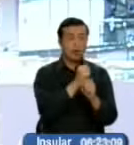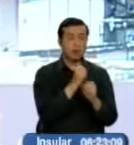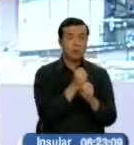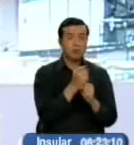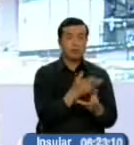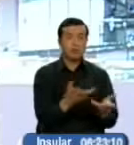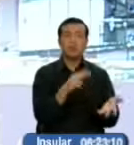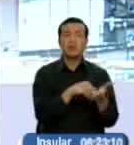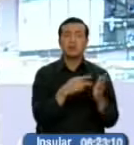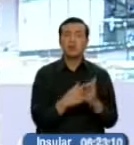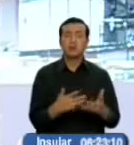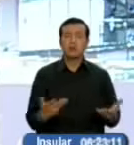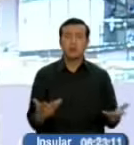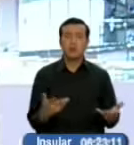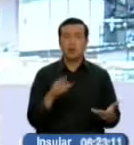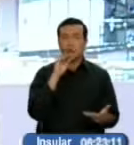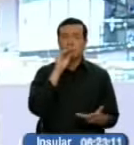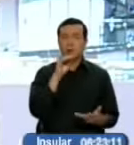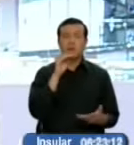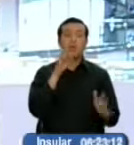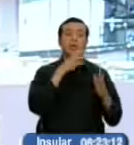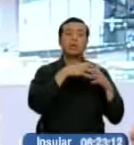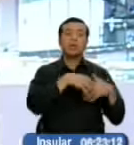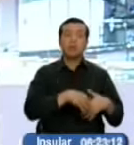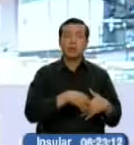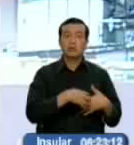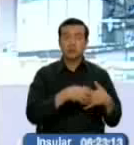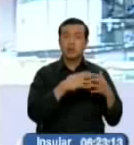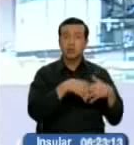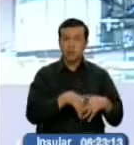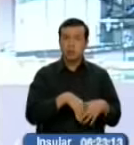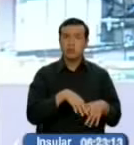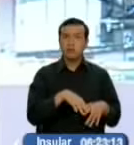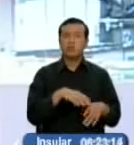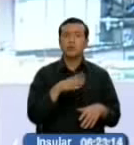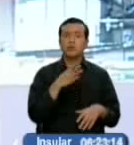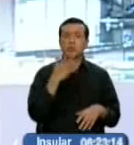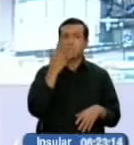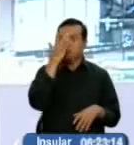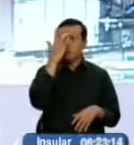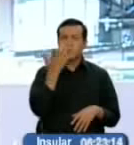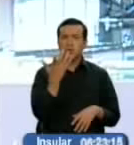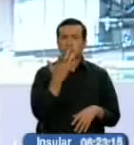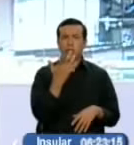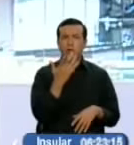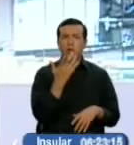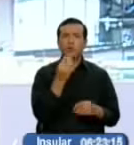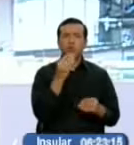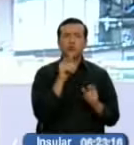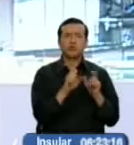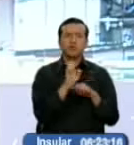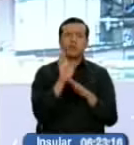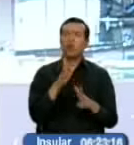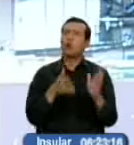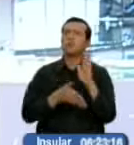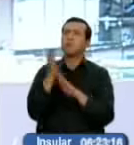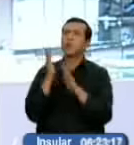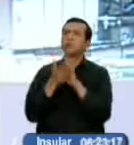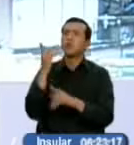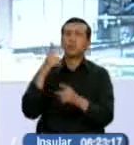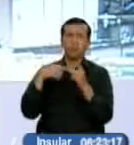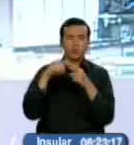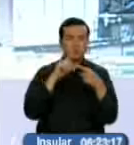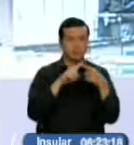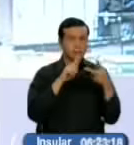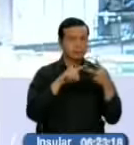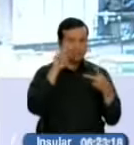que fue, llamémosle, una crisis, esa sí fue una crisis, en que expulsó a millones de ecuatorianos en eso. Y regresando a lo